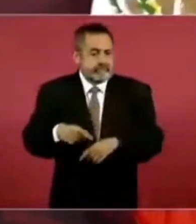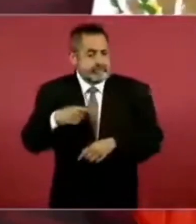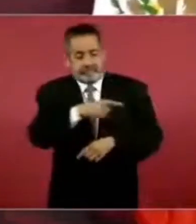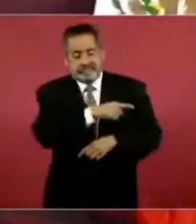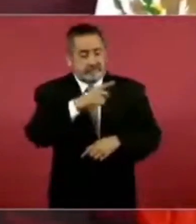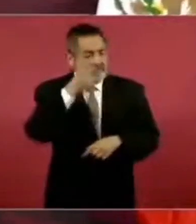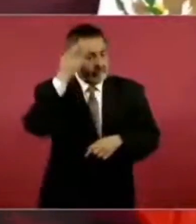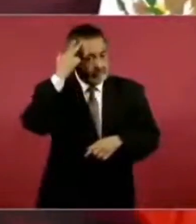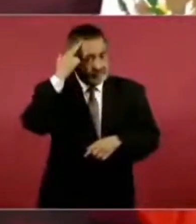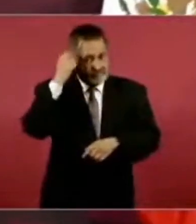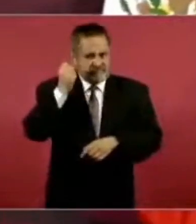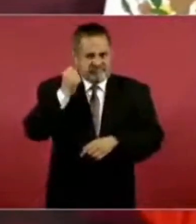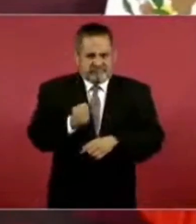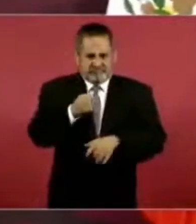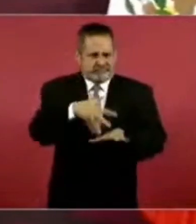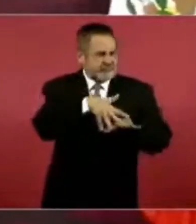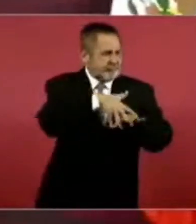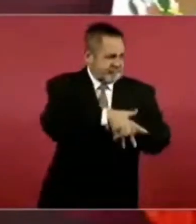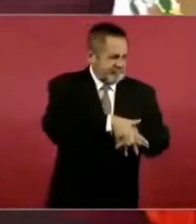estaba arraigado.